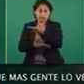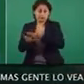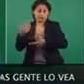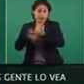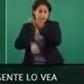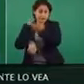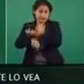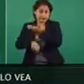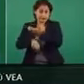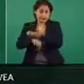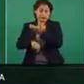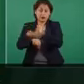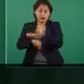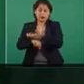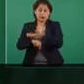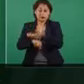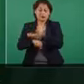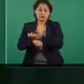es México.